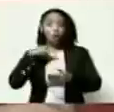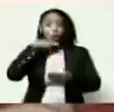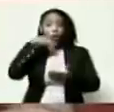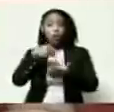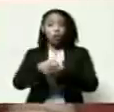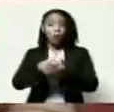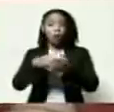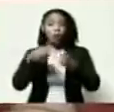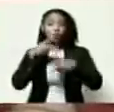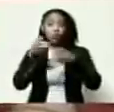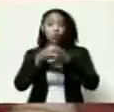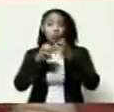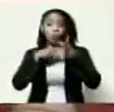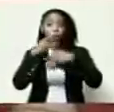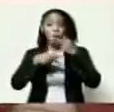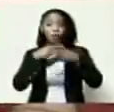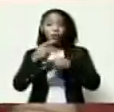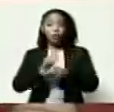partido.